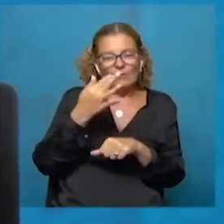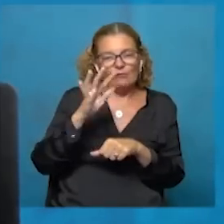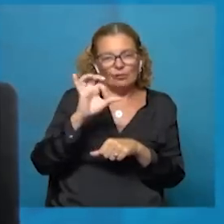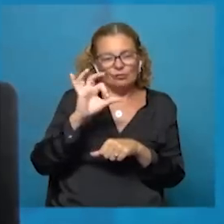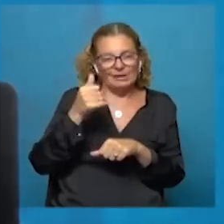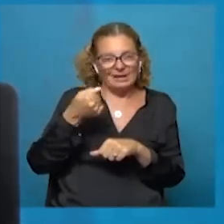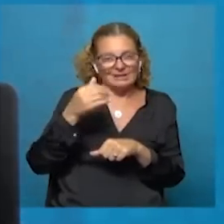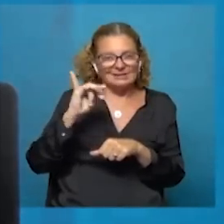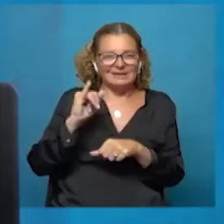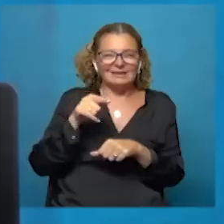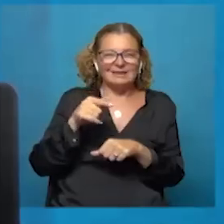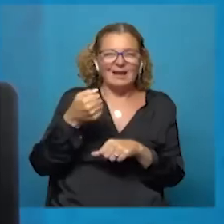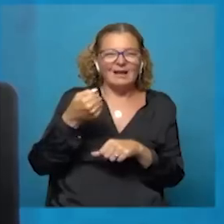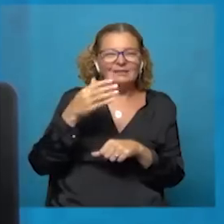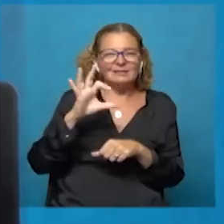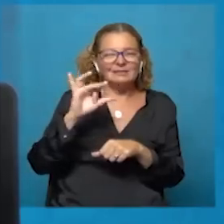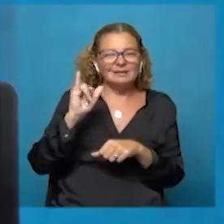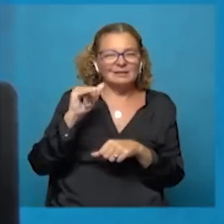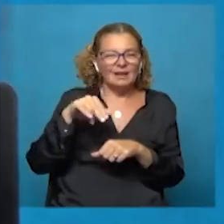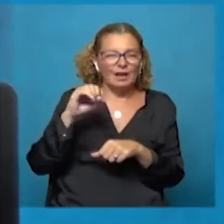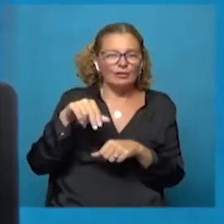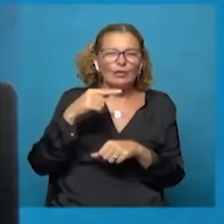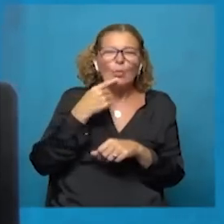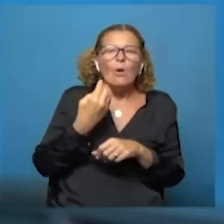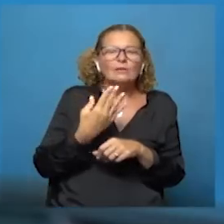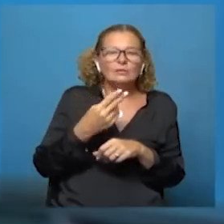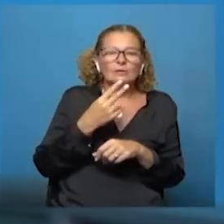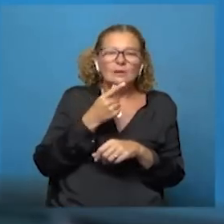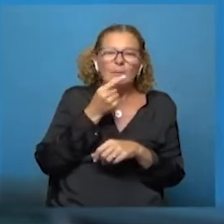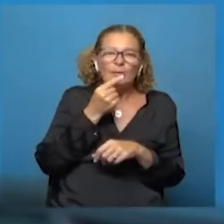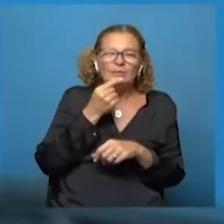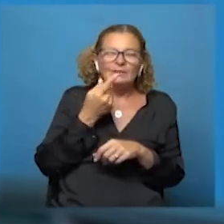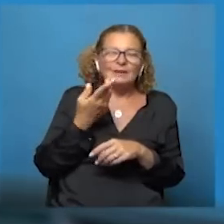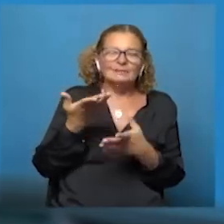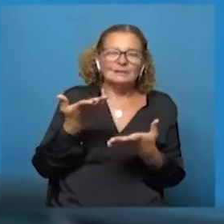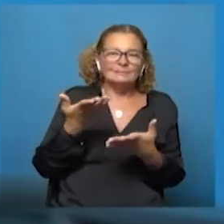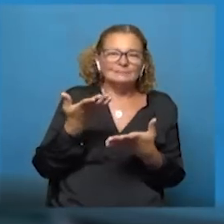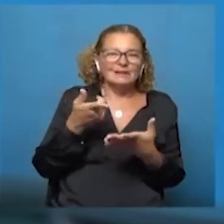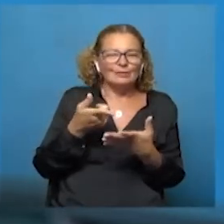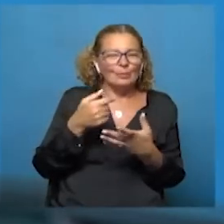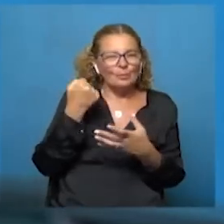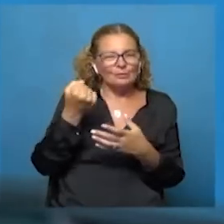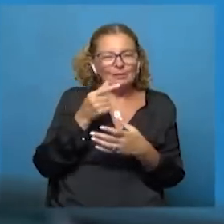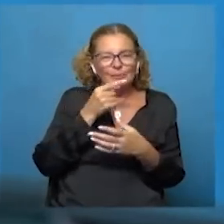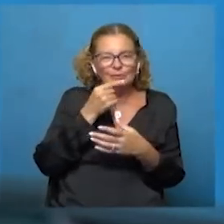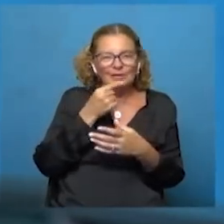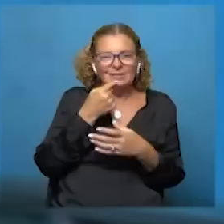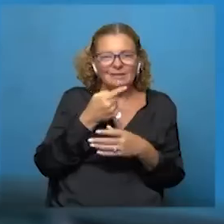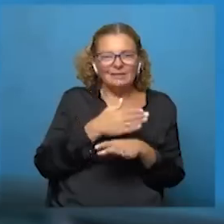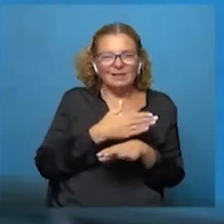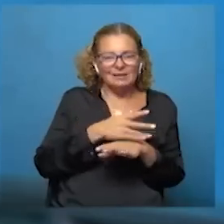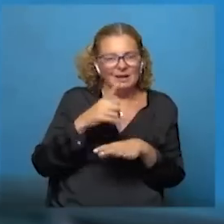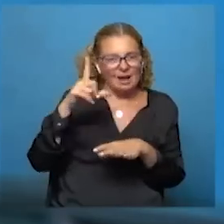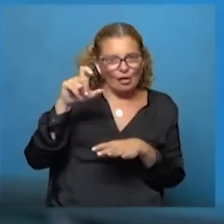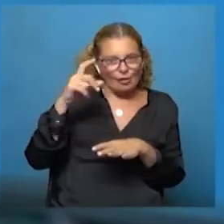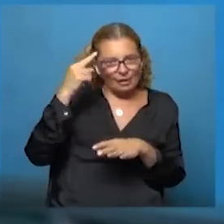justiciano precisamente el caso aztesiano cuánto repercute en la policía crees y yo creo que repercute con esto que te decía antes que es la